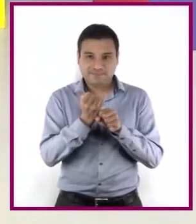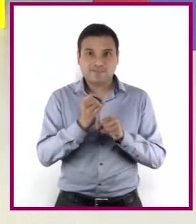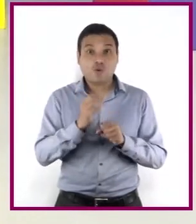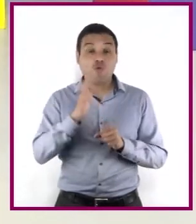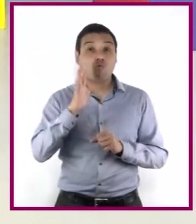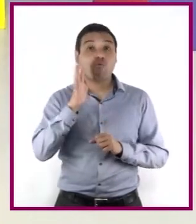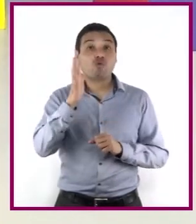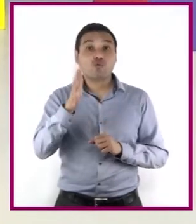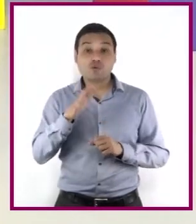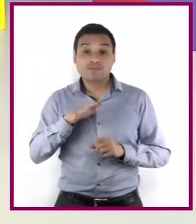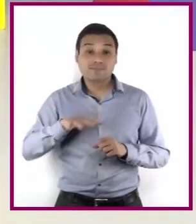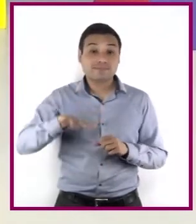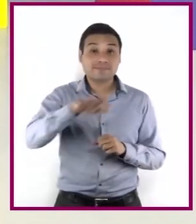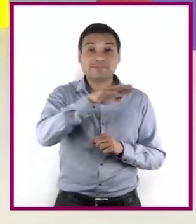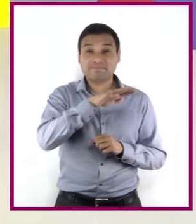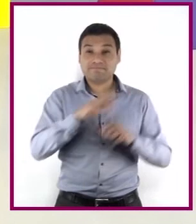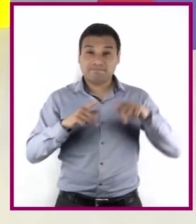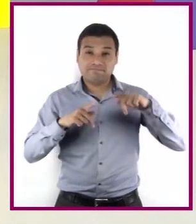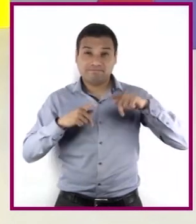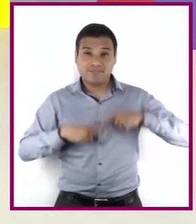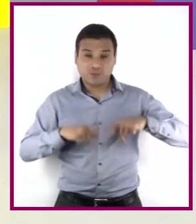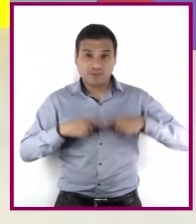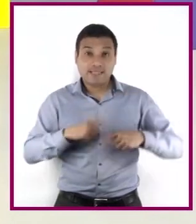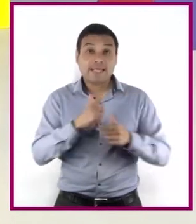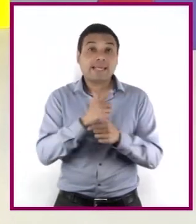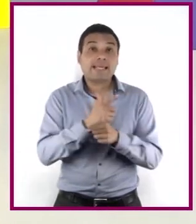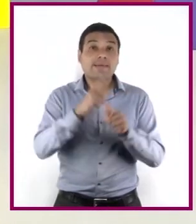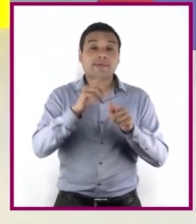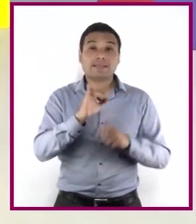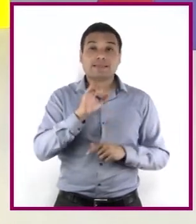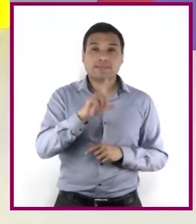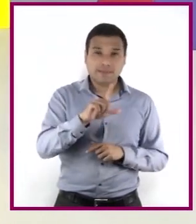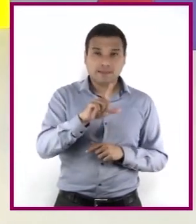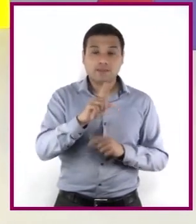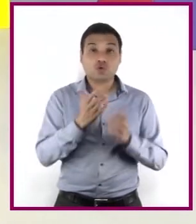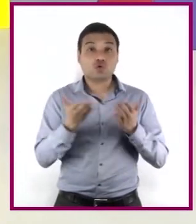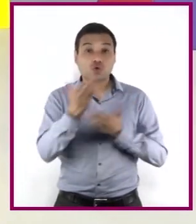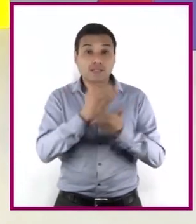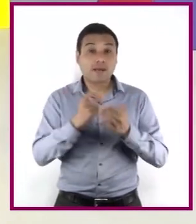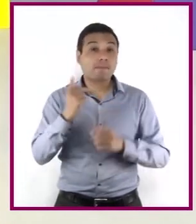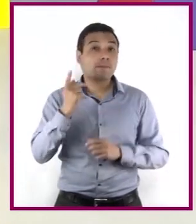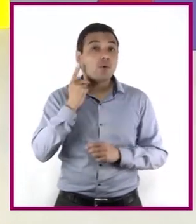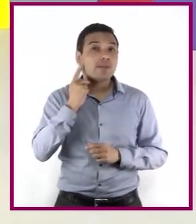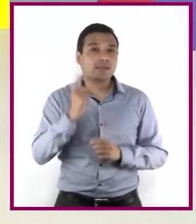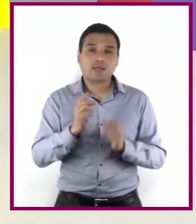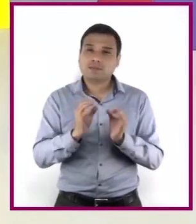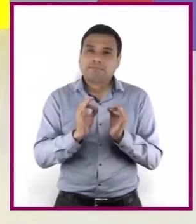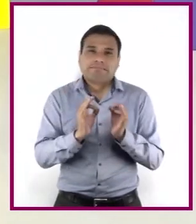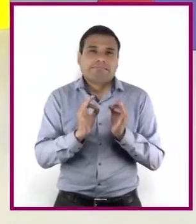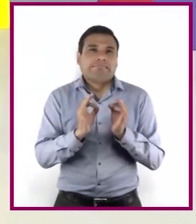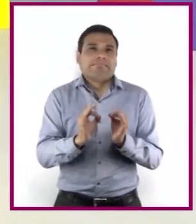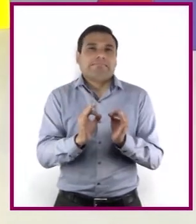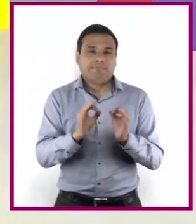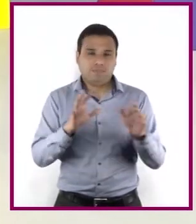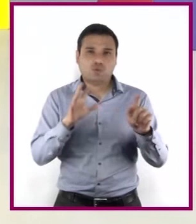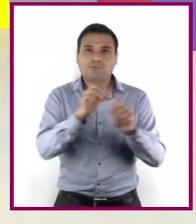sociedad donde la libertad civil, social y política sea una realidad, a